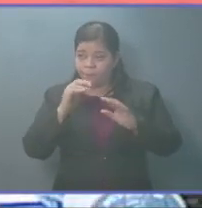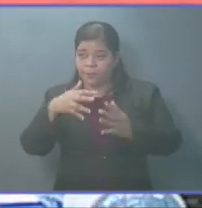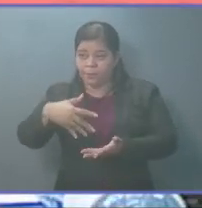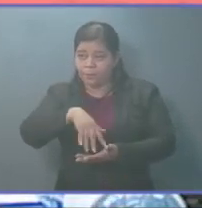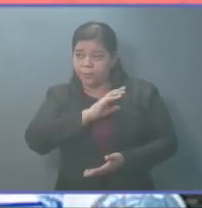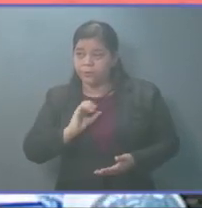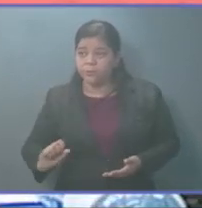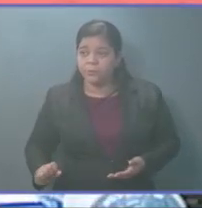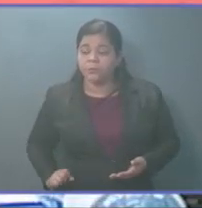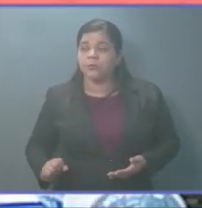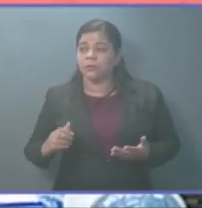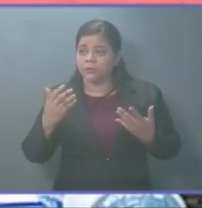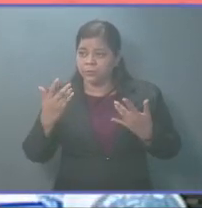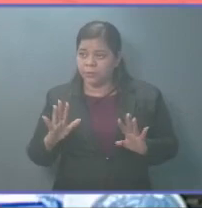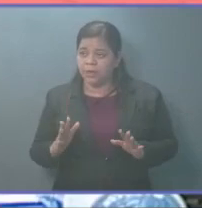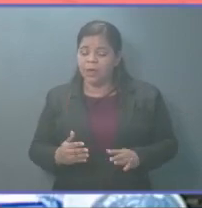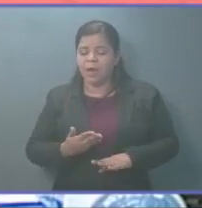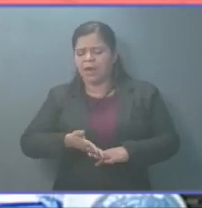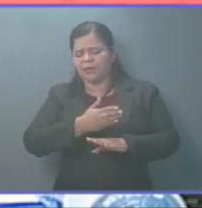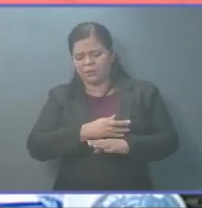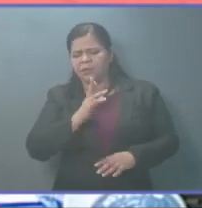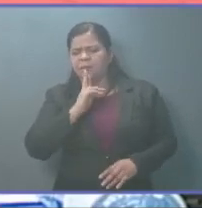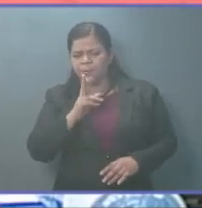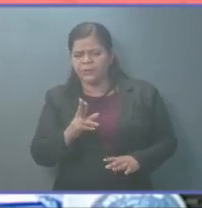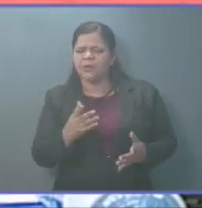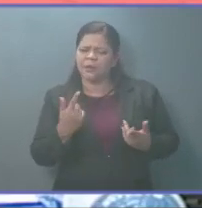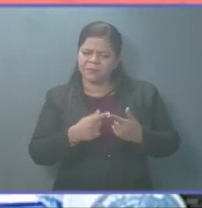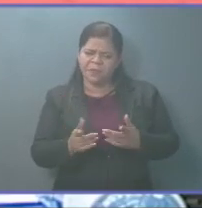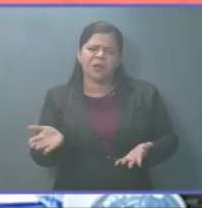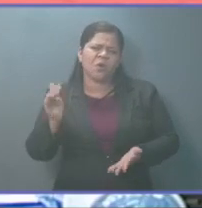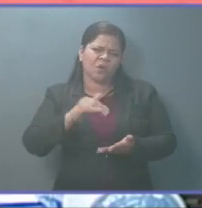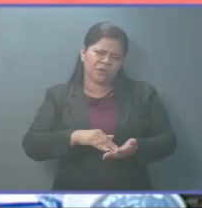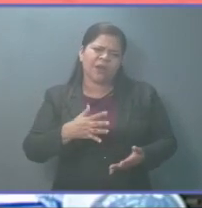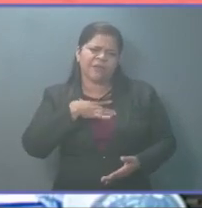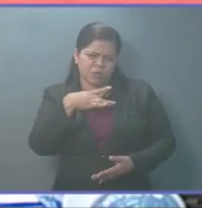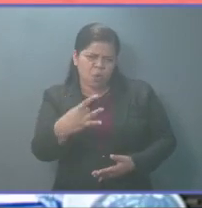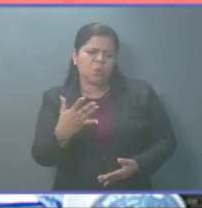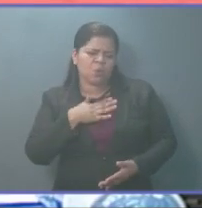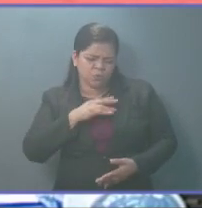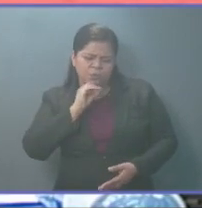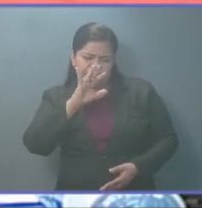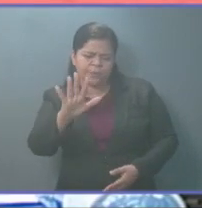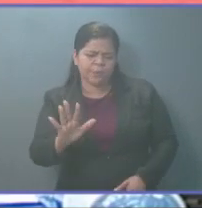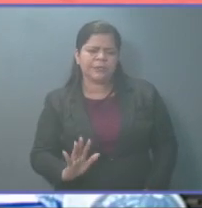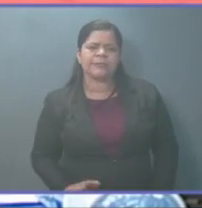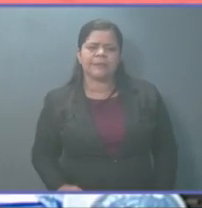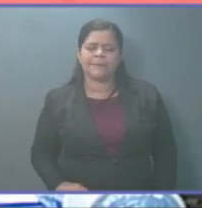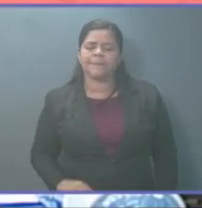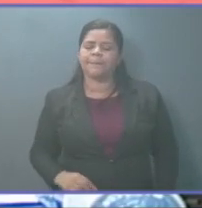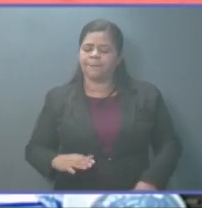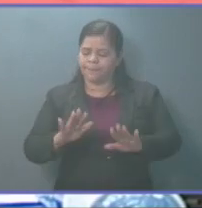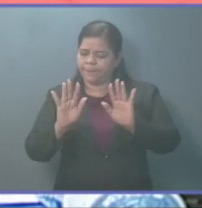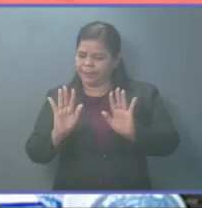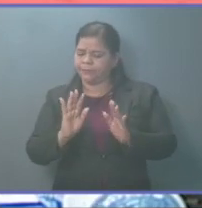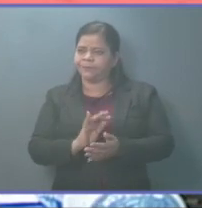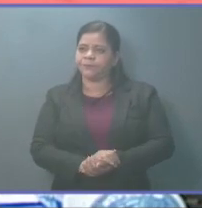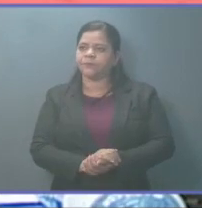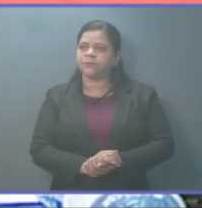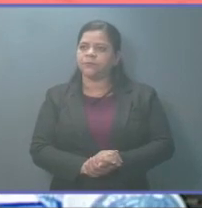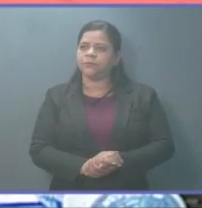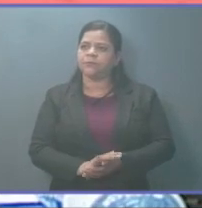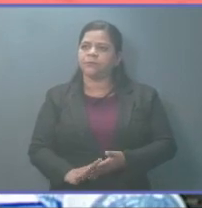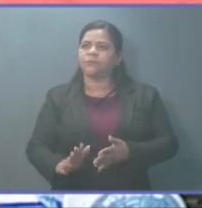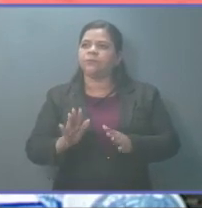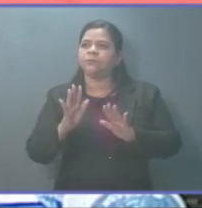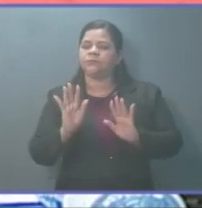que aunque ya respondí esa pregunta, pero con todo gusto seguiría ampliando. Y quizás voy a